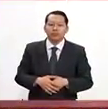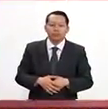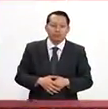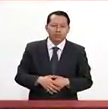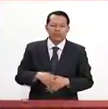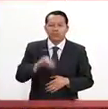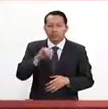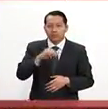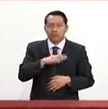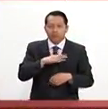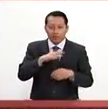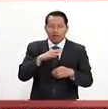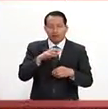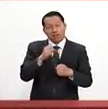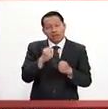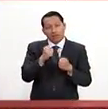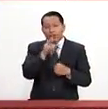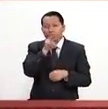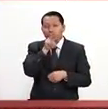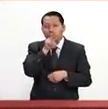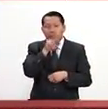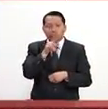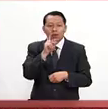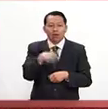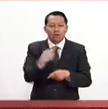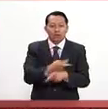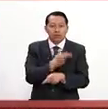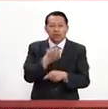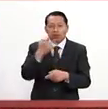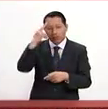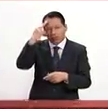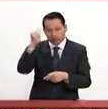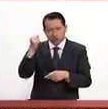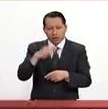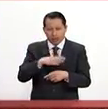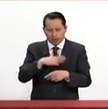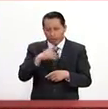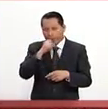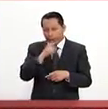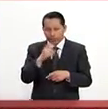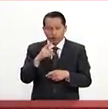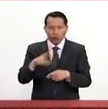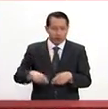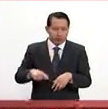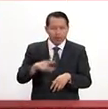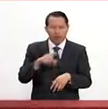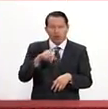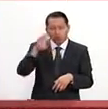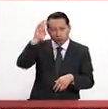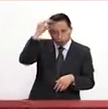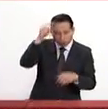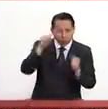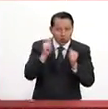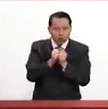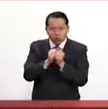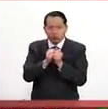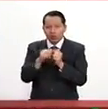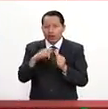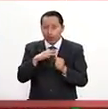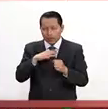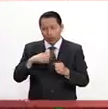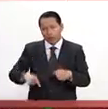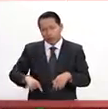Definitivamente hay un gran nivel de preocupación para entender cuál pudo ser la razón de esta eventual colusión entre el gobierno de Donald Trump con el gobierno del señor